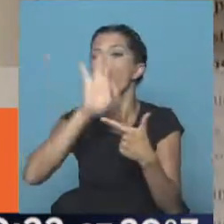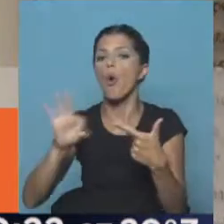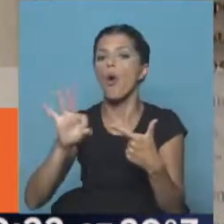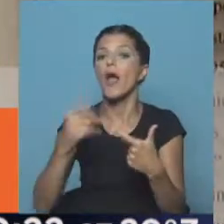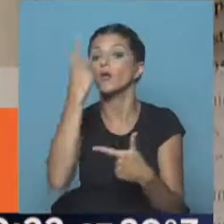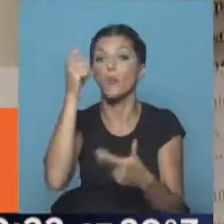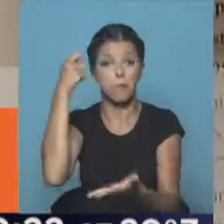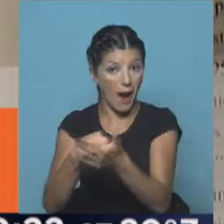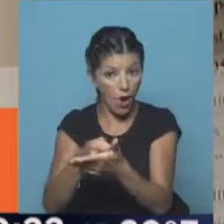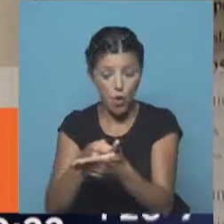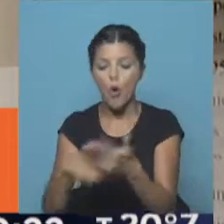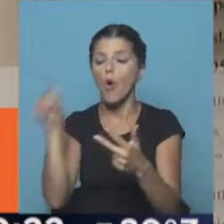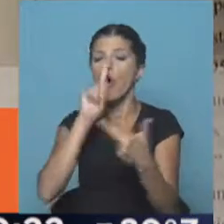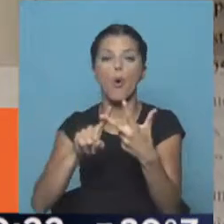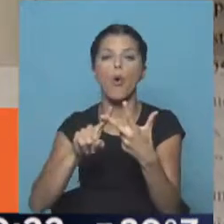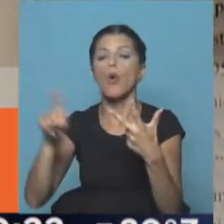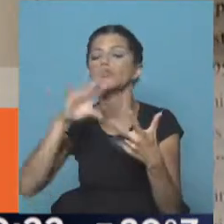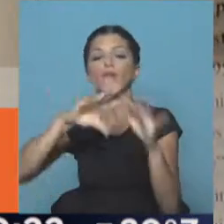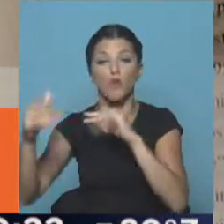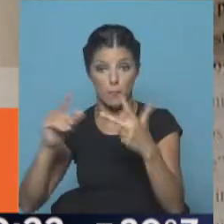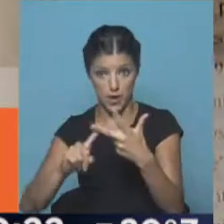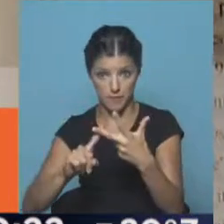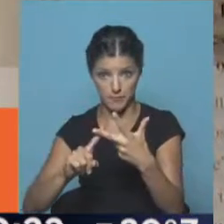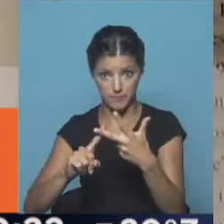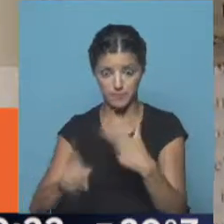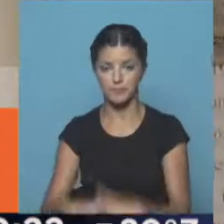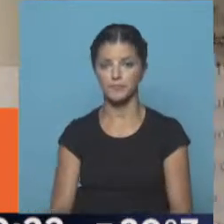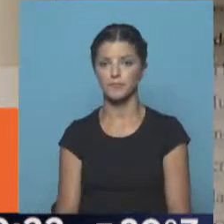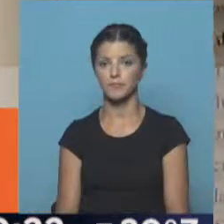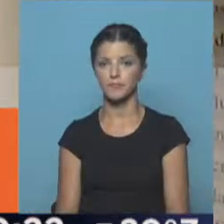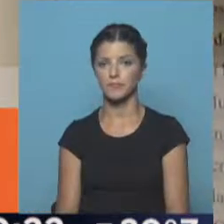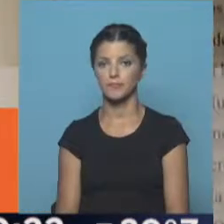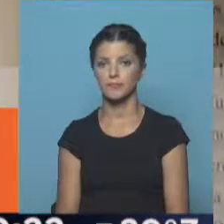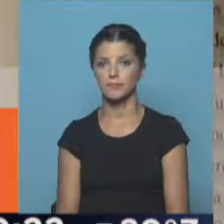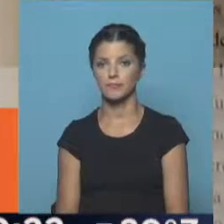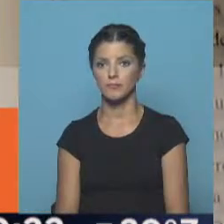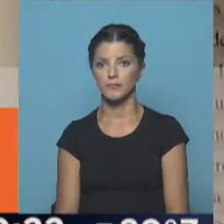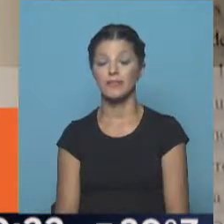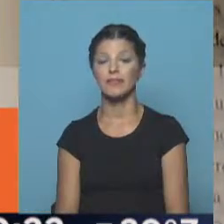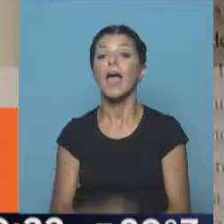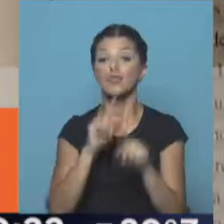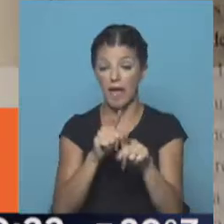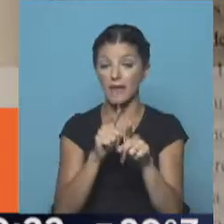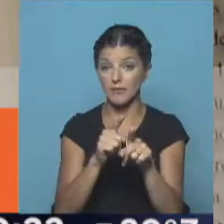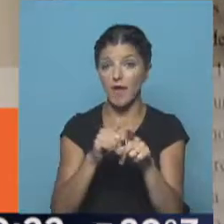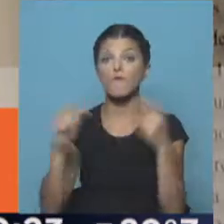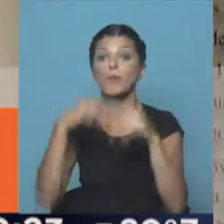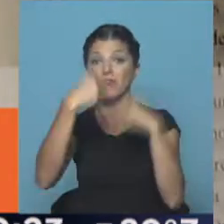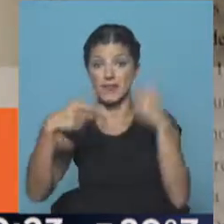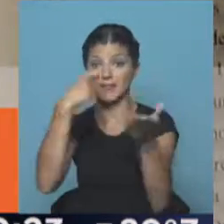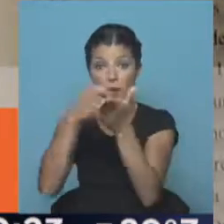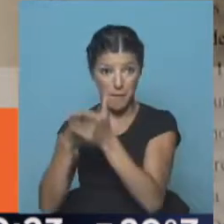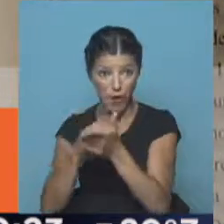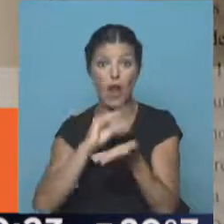un pago o algún medio alternativo de pago. Y no puede haber diferencia entre distintas maneras de pagar